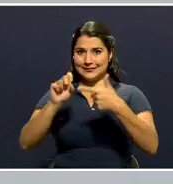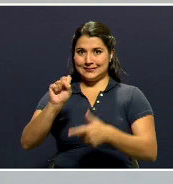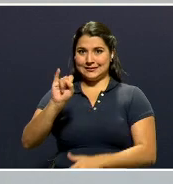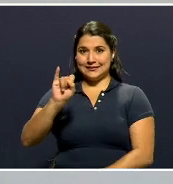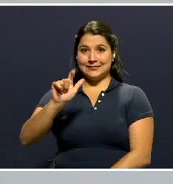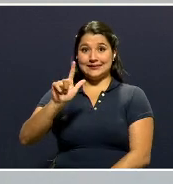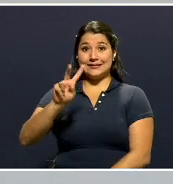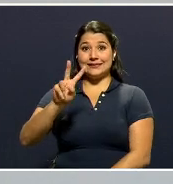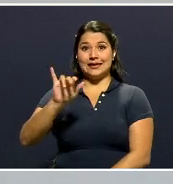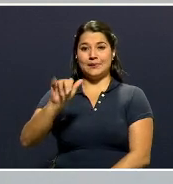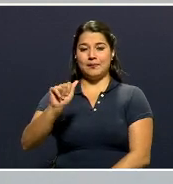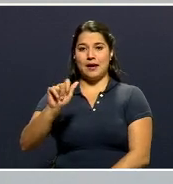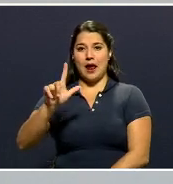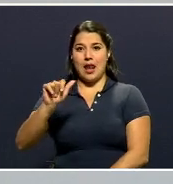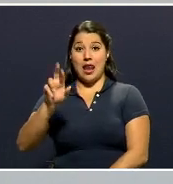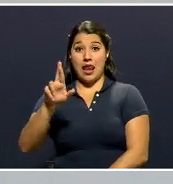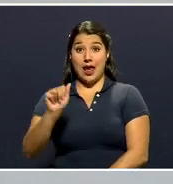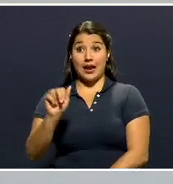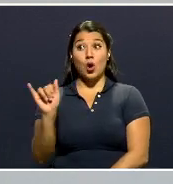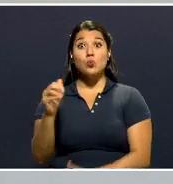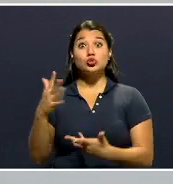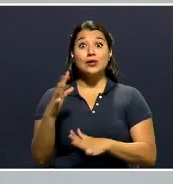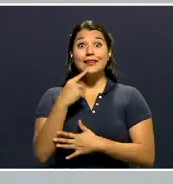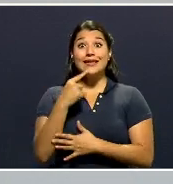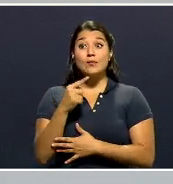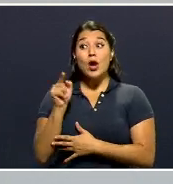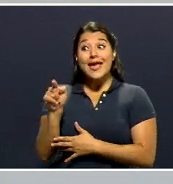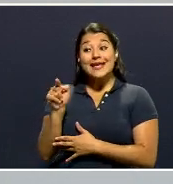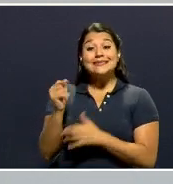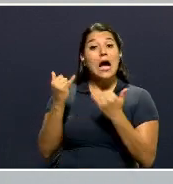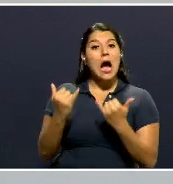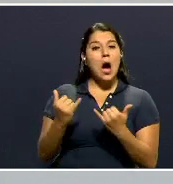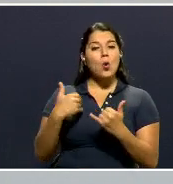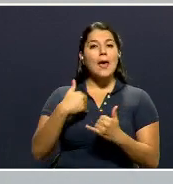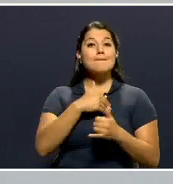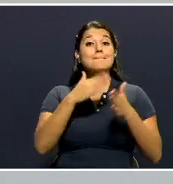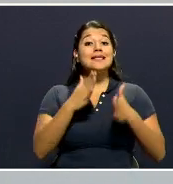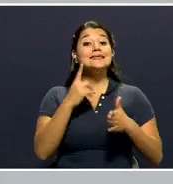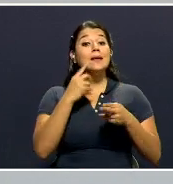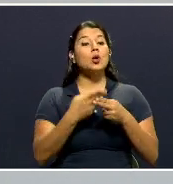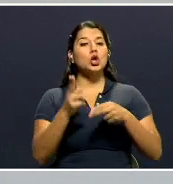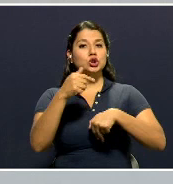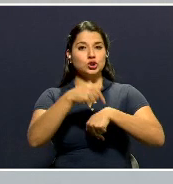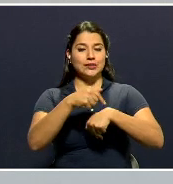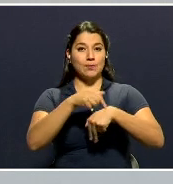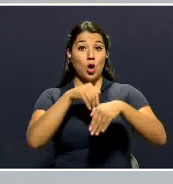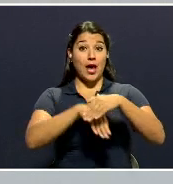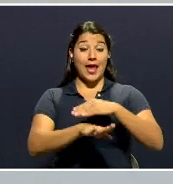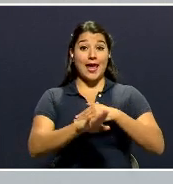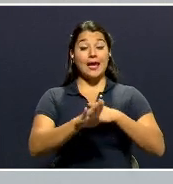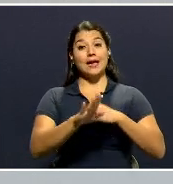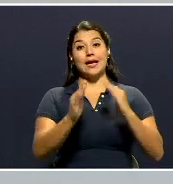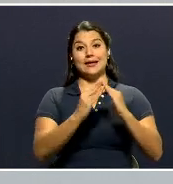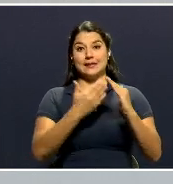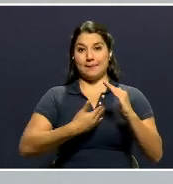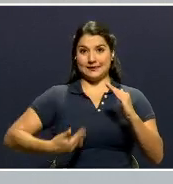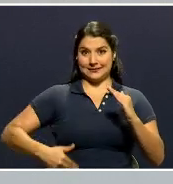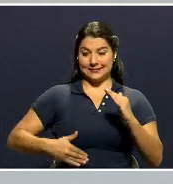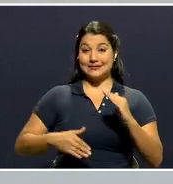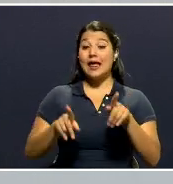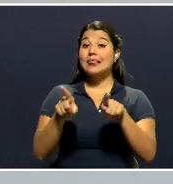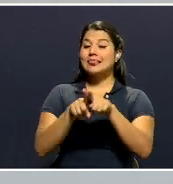lo mencionábamos hace algunos minutos, ahora es la ministra interina de la Presidencia. También tiene un gran recorrido